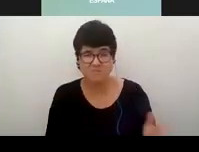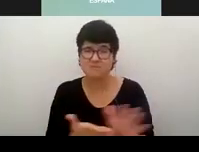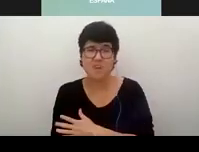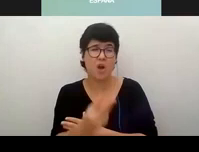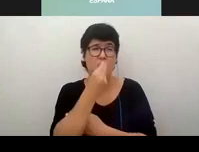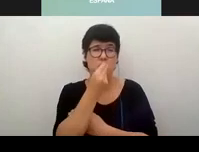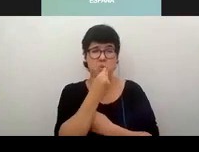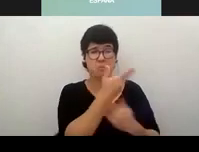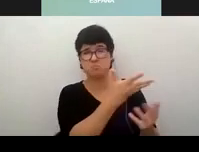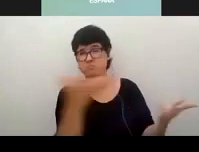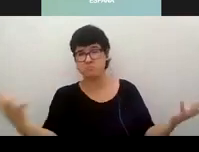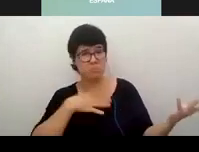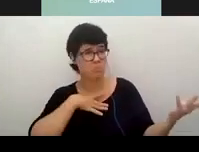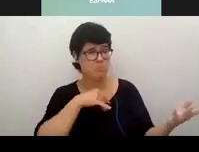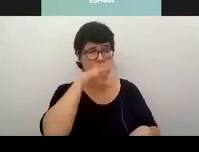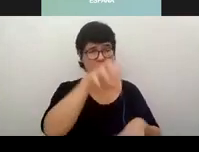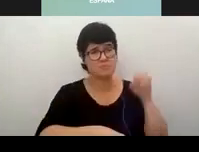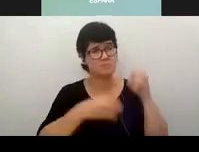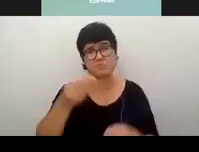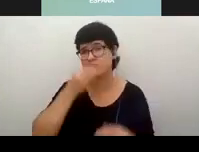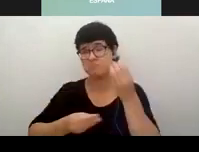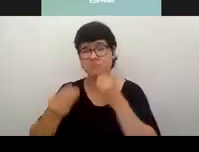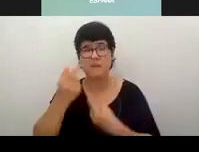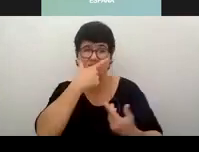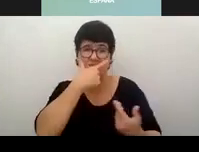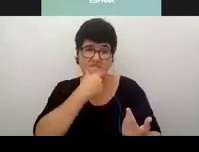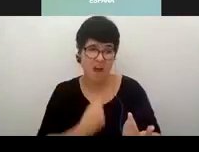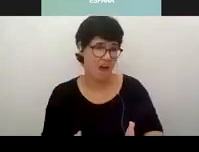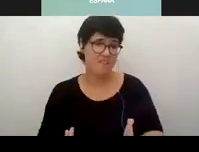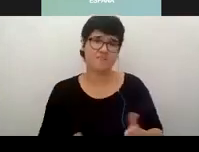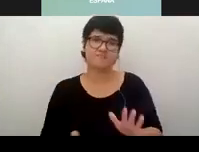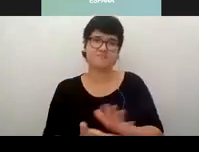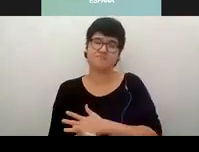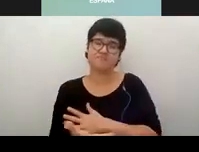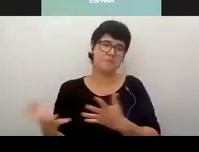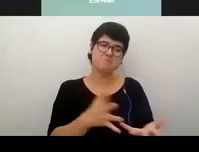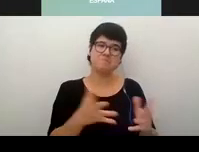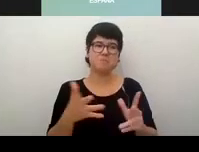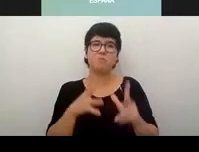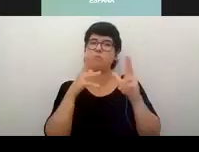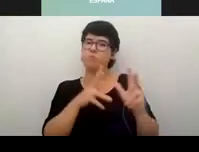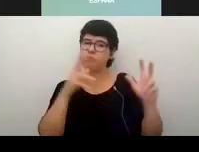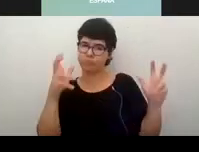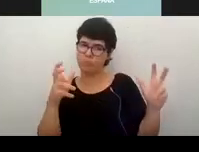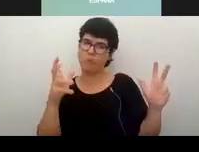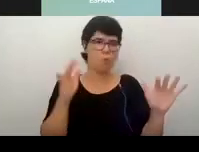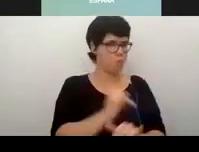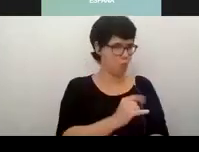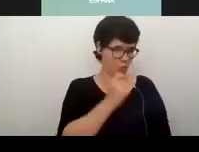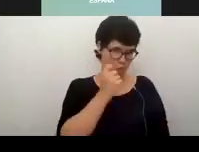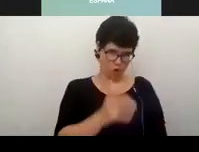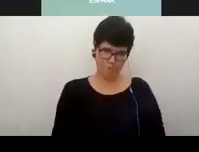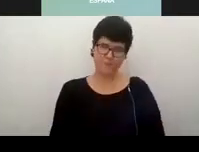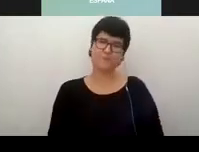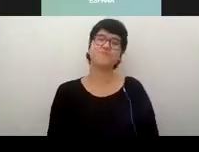bueno, que más que menos estamos más con sobrepeso que delgaditos, que